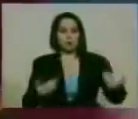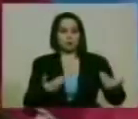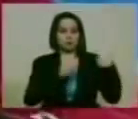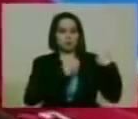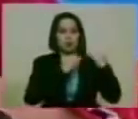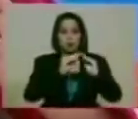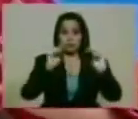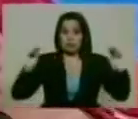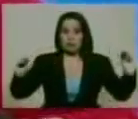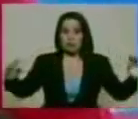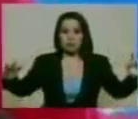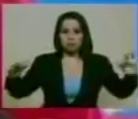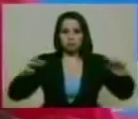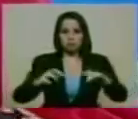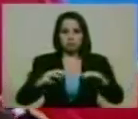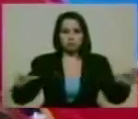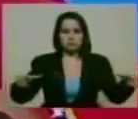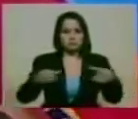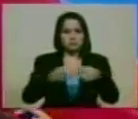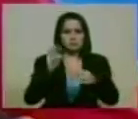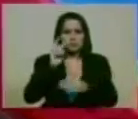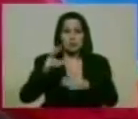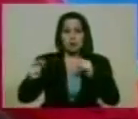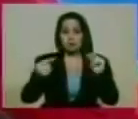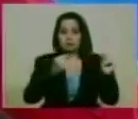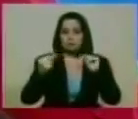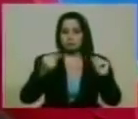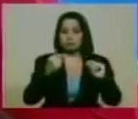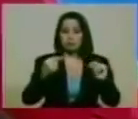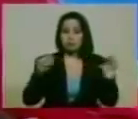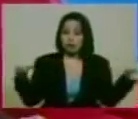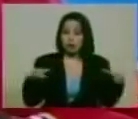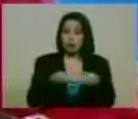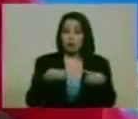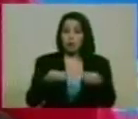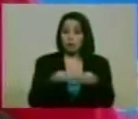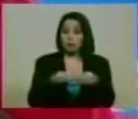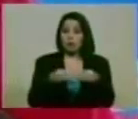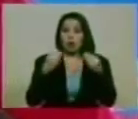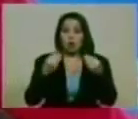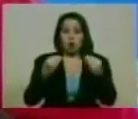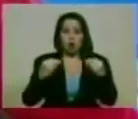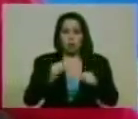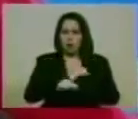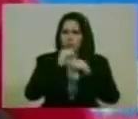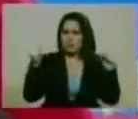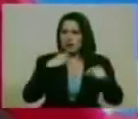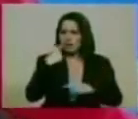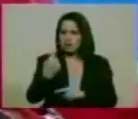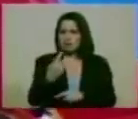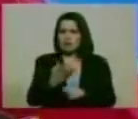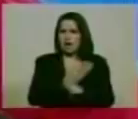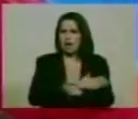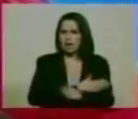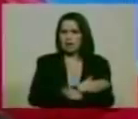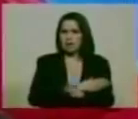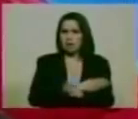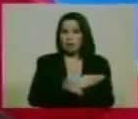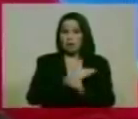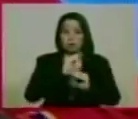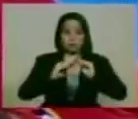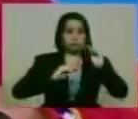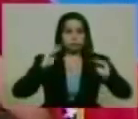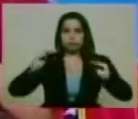convocatoria, que haya permitido que nosotros estemos aquí reunidos. Nosotros creíamos, comentaba yo esta mañana, que era una solicitud